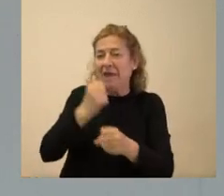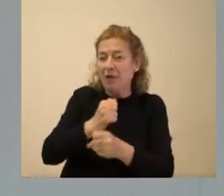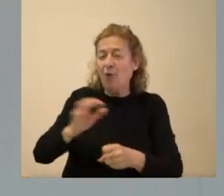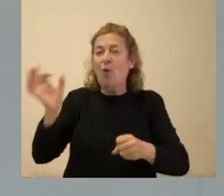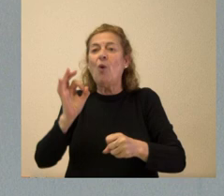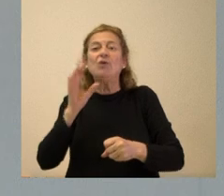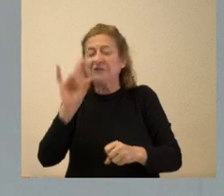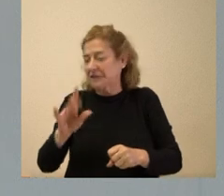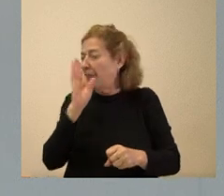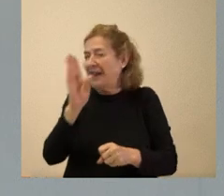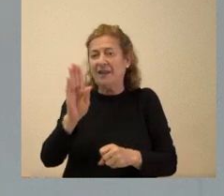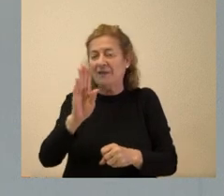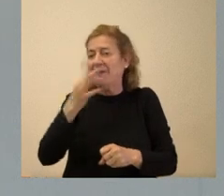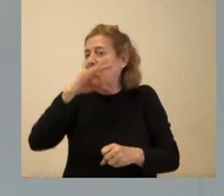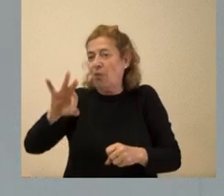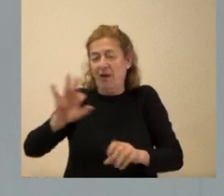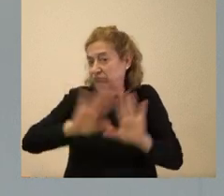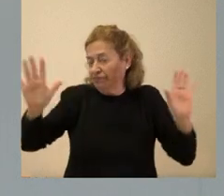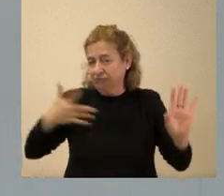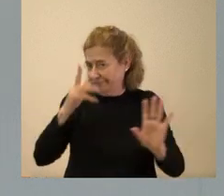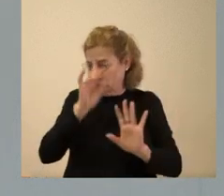si directamente renuncia al mismo